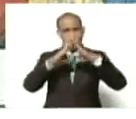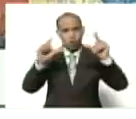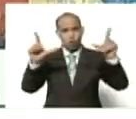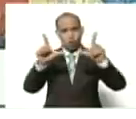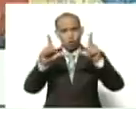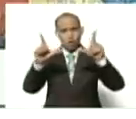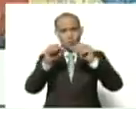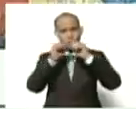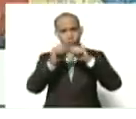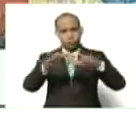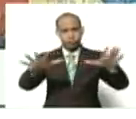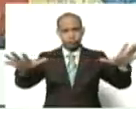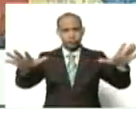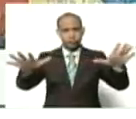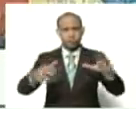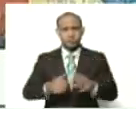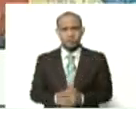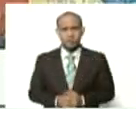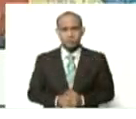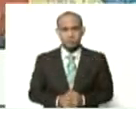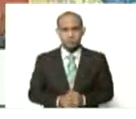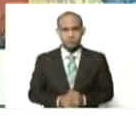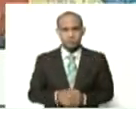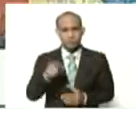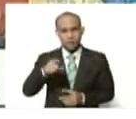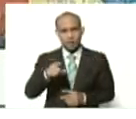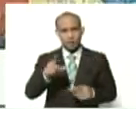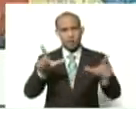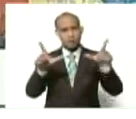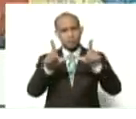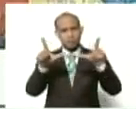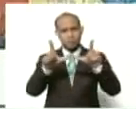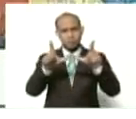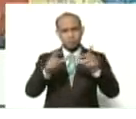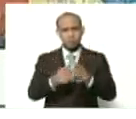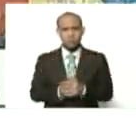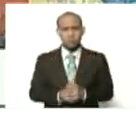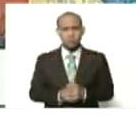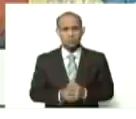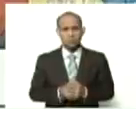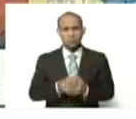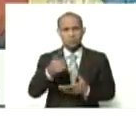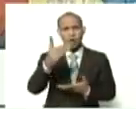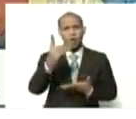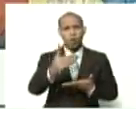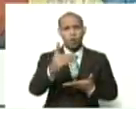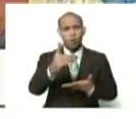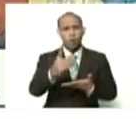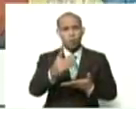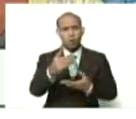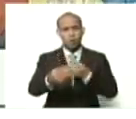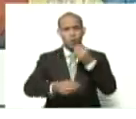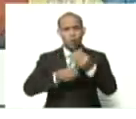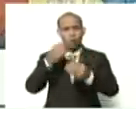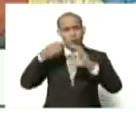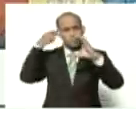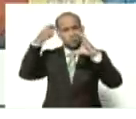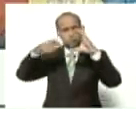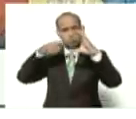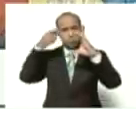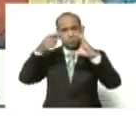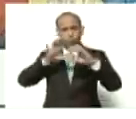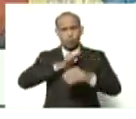quieran pegarse a esta transmisión, el documental hecho por cineastas